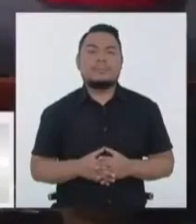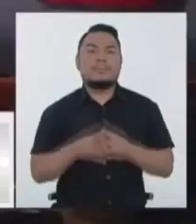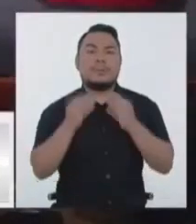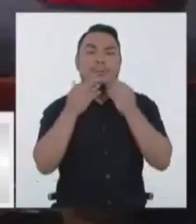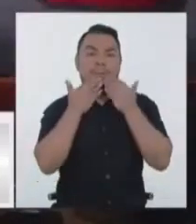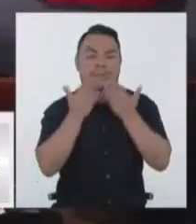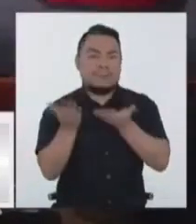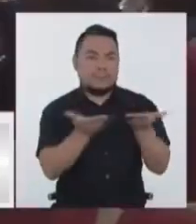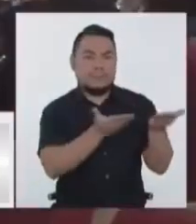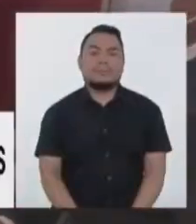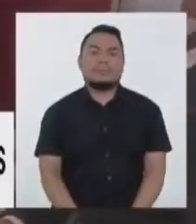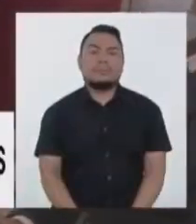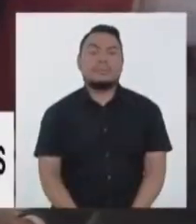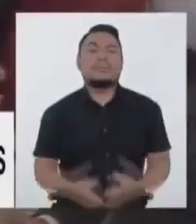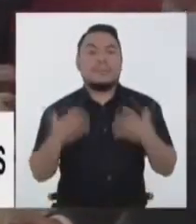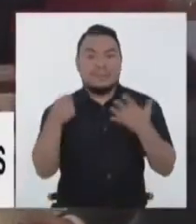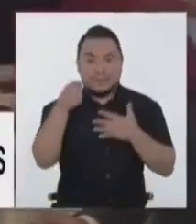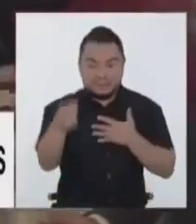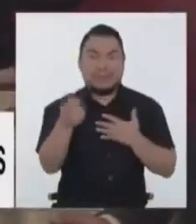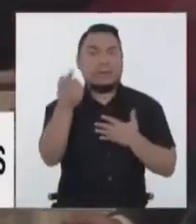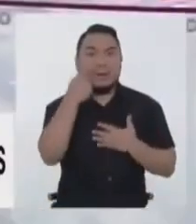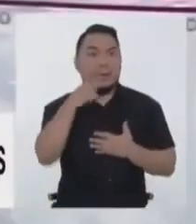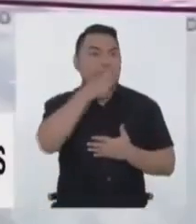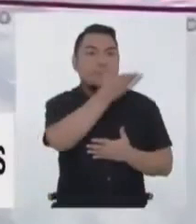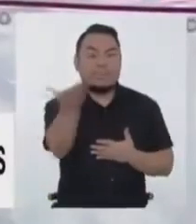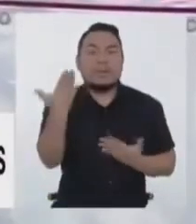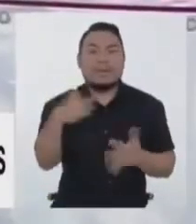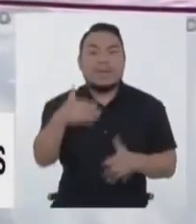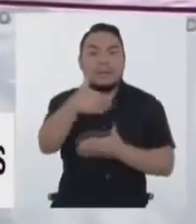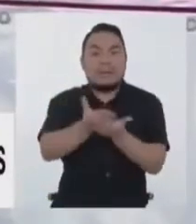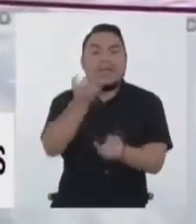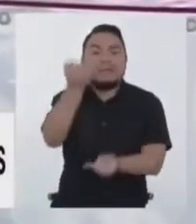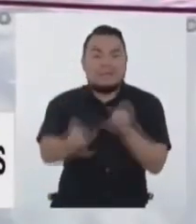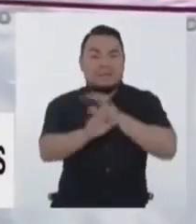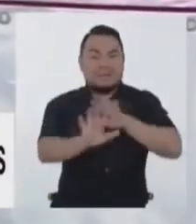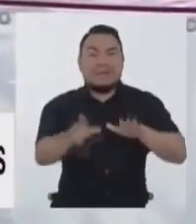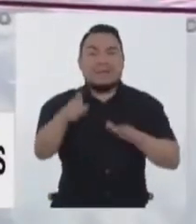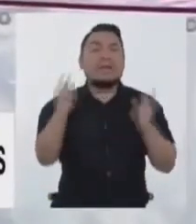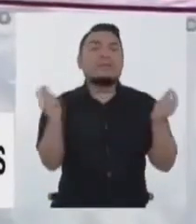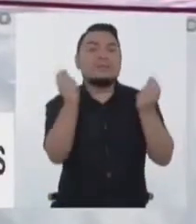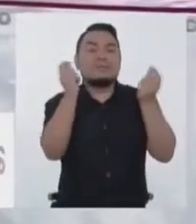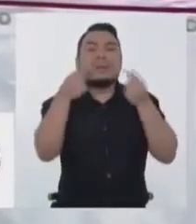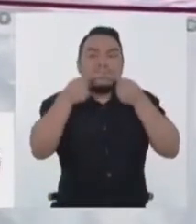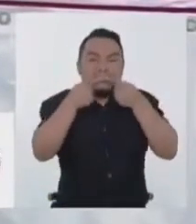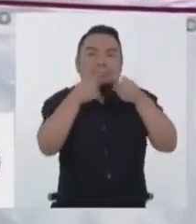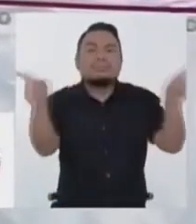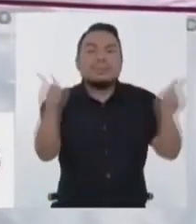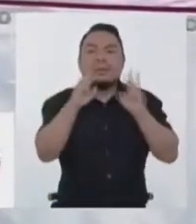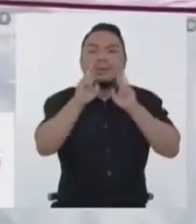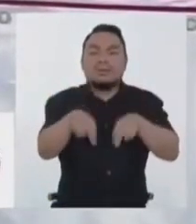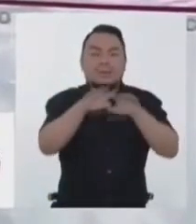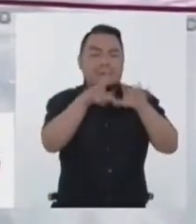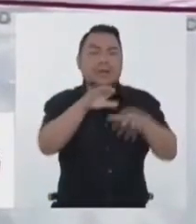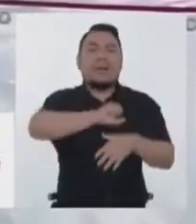Muchas gracias. De esta manera, señoras y señores, llegamos a la parte final de la ceremonia de proclamación de resultados